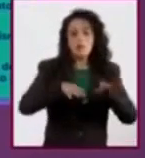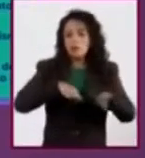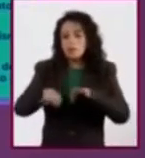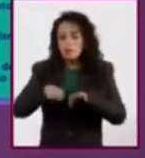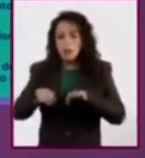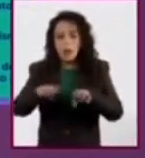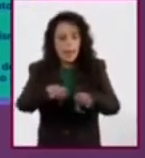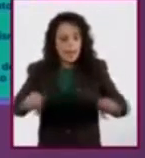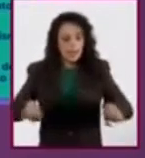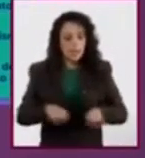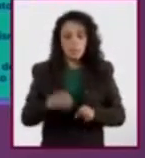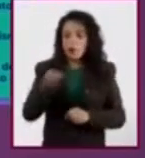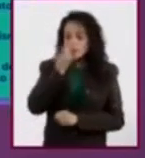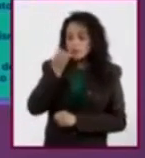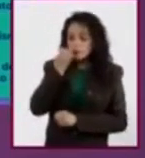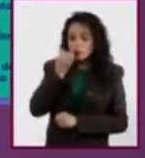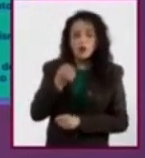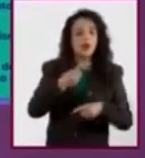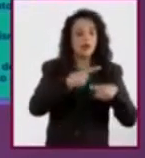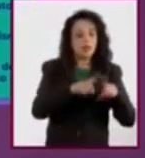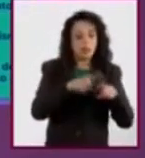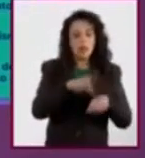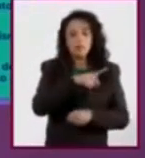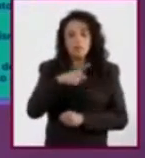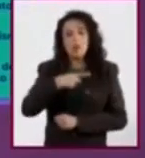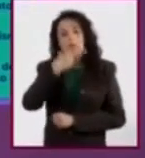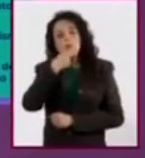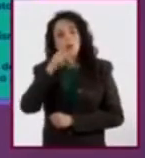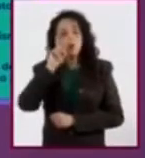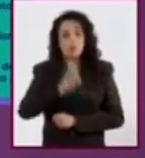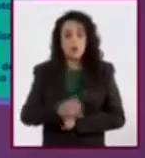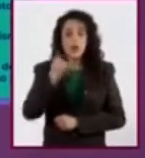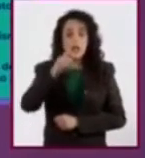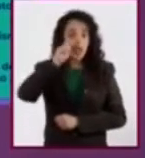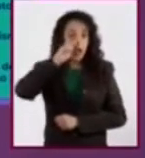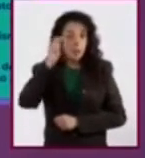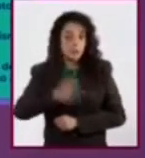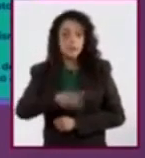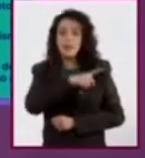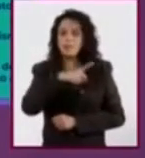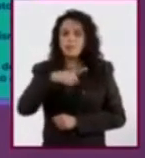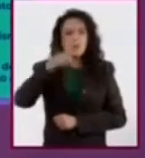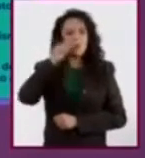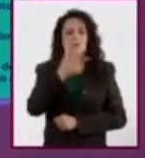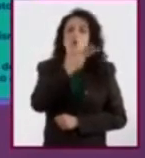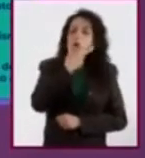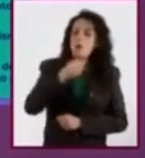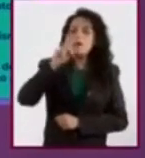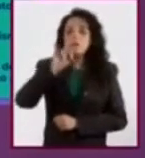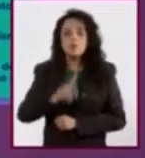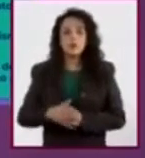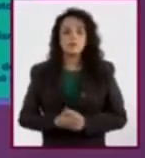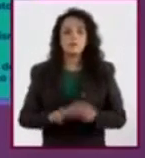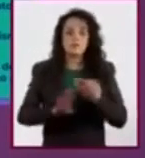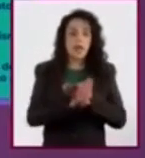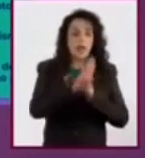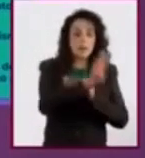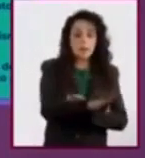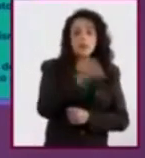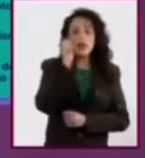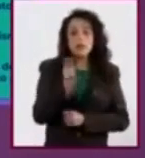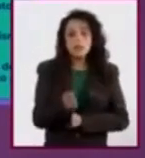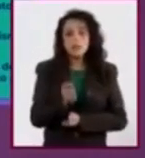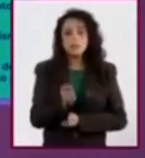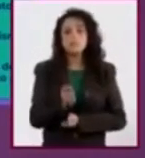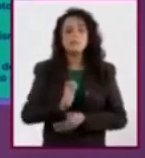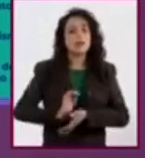escolar en equipo. Procurar la convivencia y amistad entre hombres y mujeres. Evitar las conductas o comportamientos